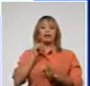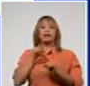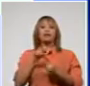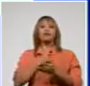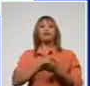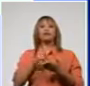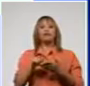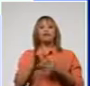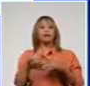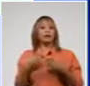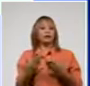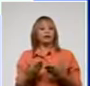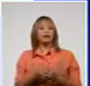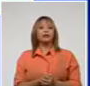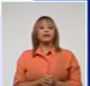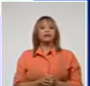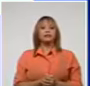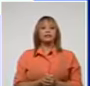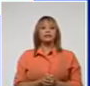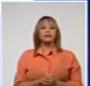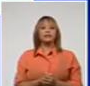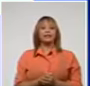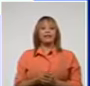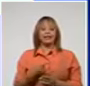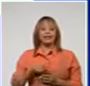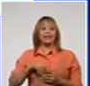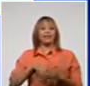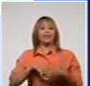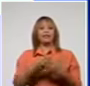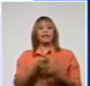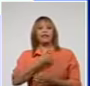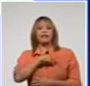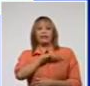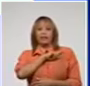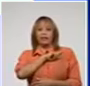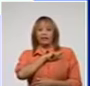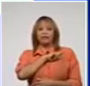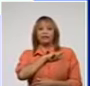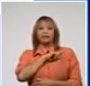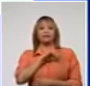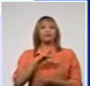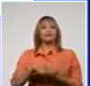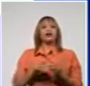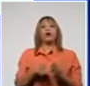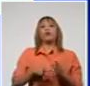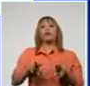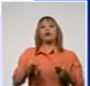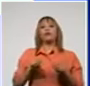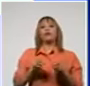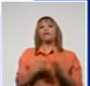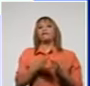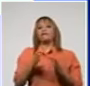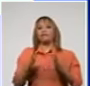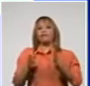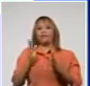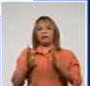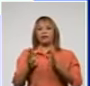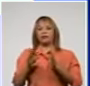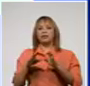justifica que desde el día de ayer se pasara a una nueva fase con un número de